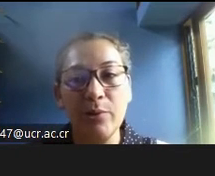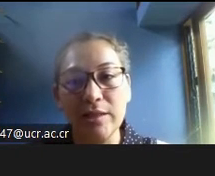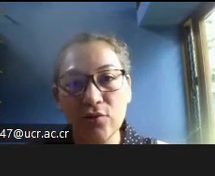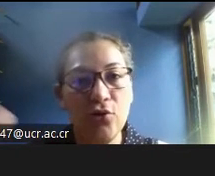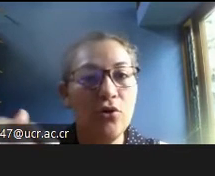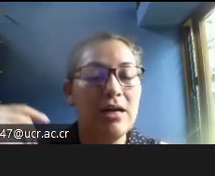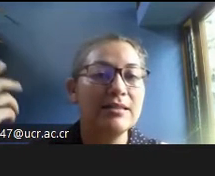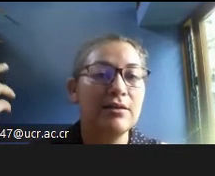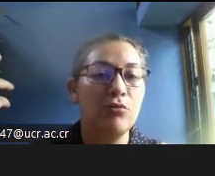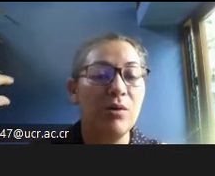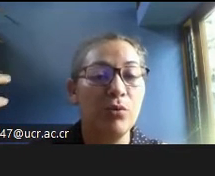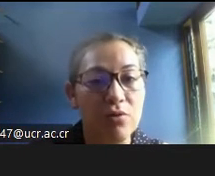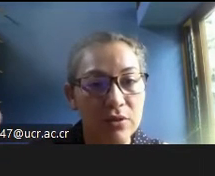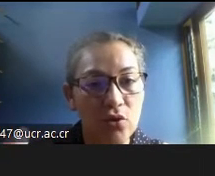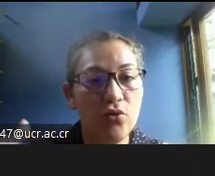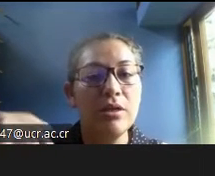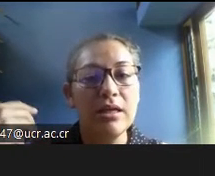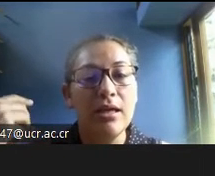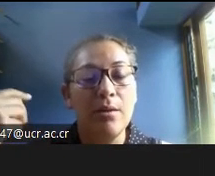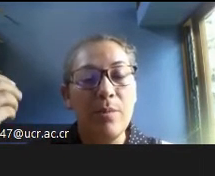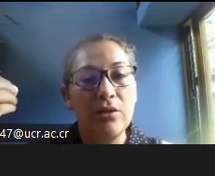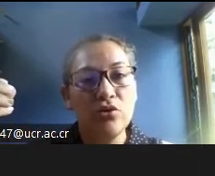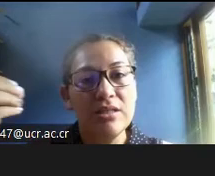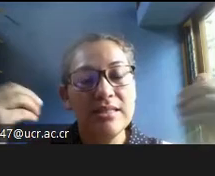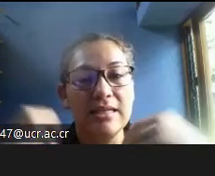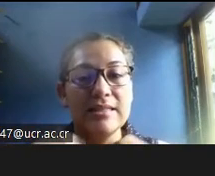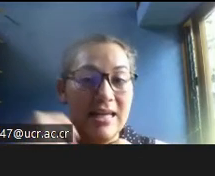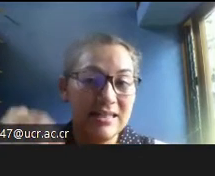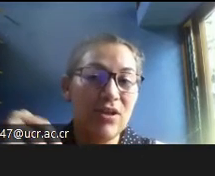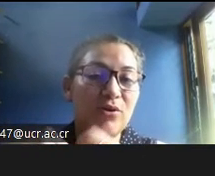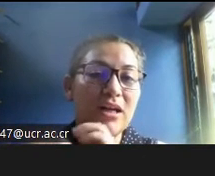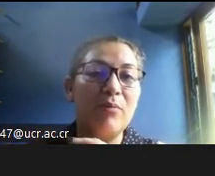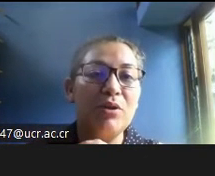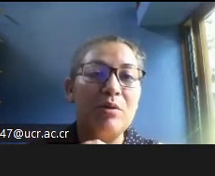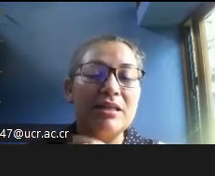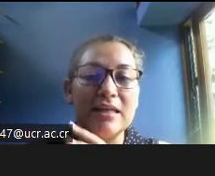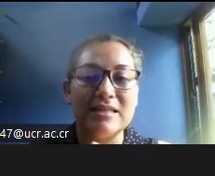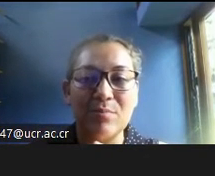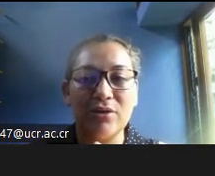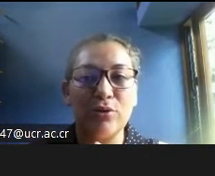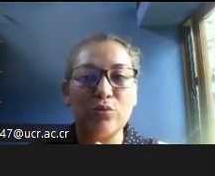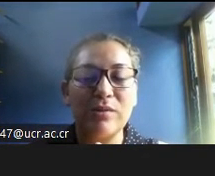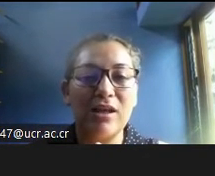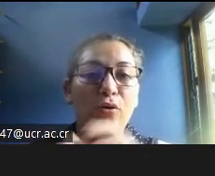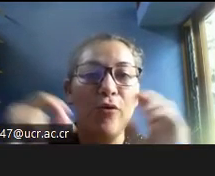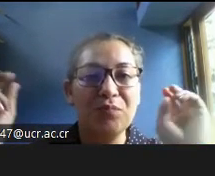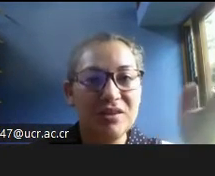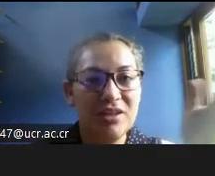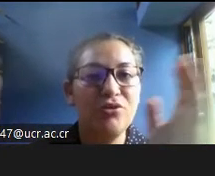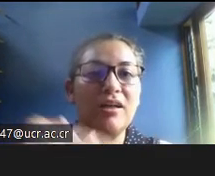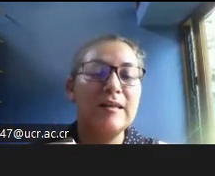Hacen un llamado a la acción, hacen una motivación. Entonces, este video que acabamos de ver está en este marco. Es un